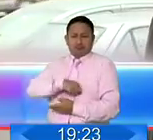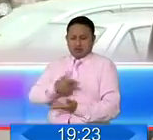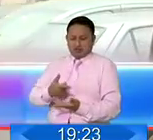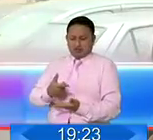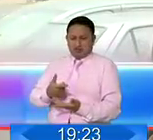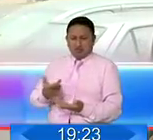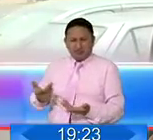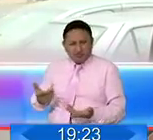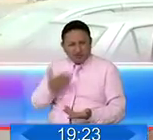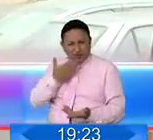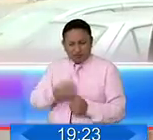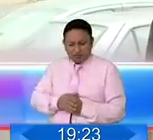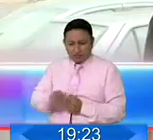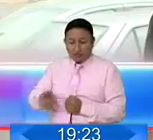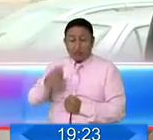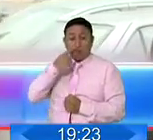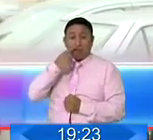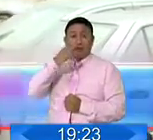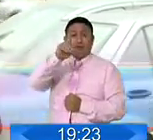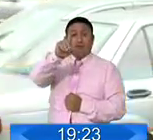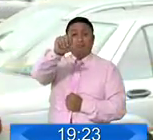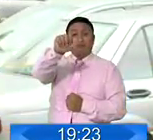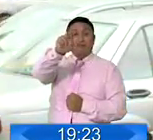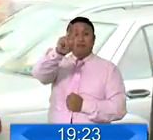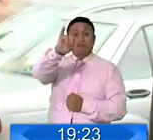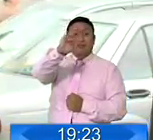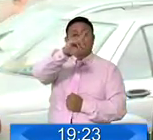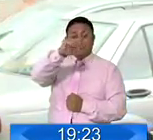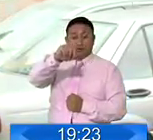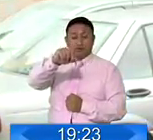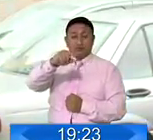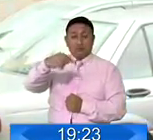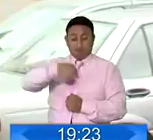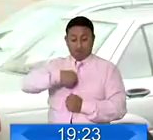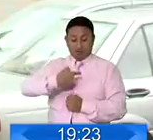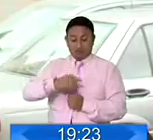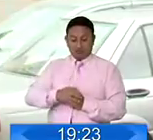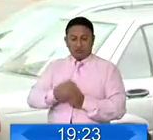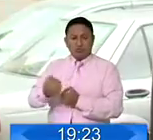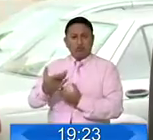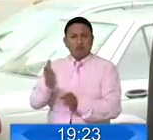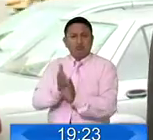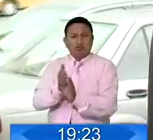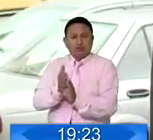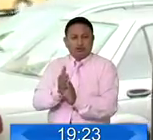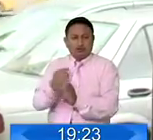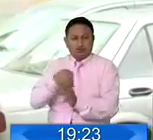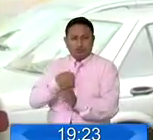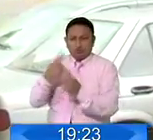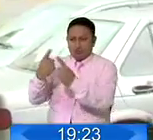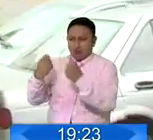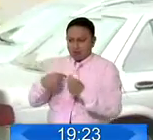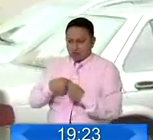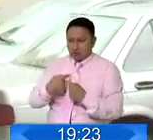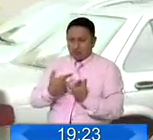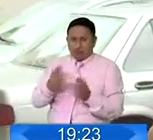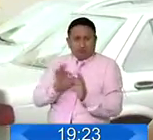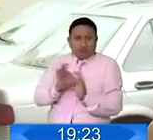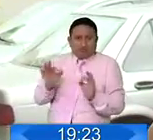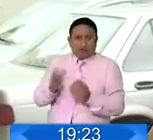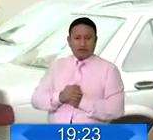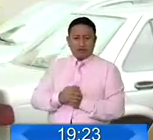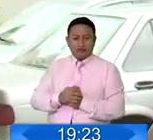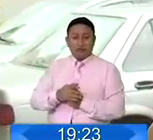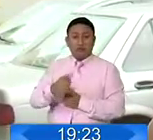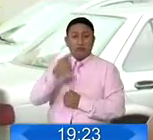es que incluso del papá de David y de mí nos hace un informe psicológico sin habernos entrevistado. El papá de